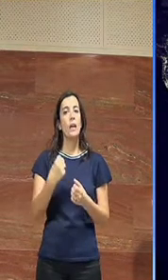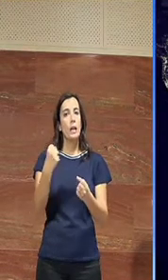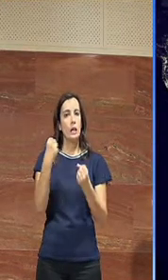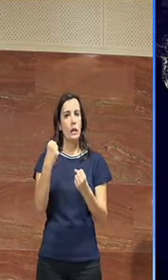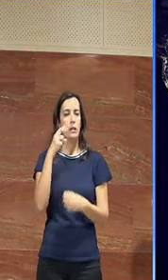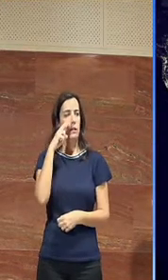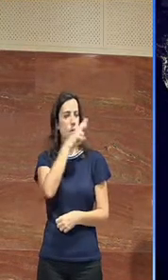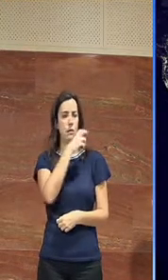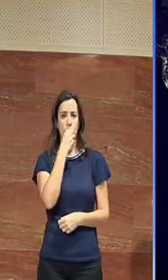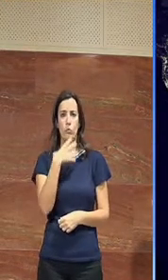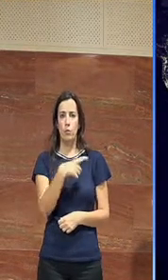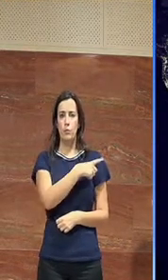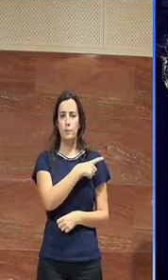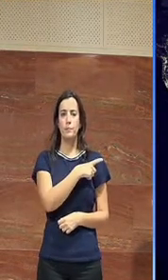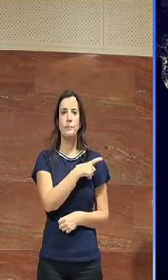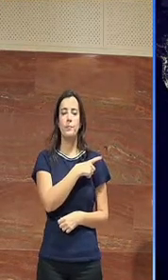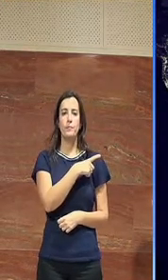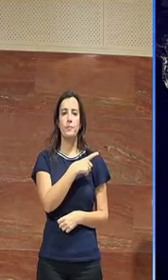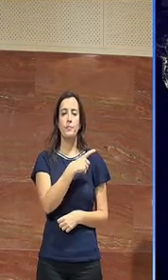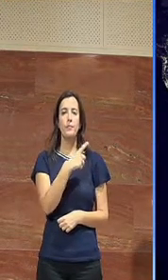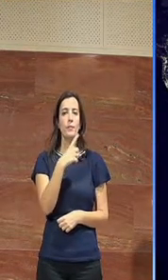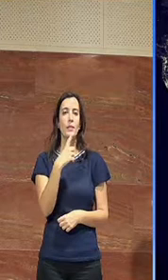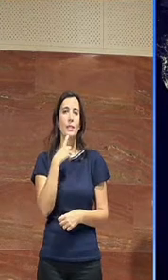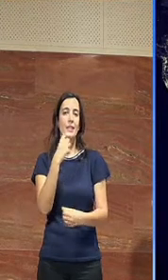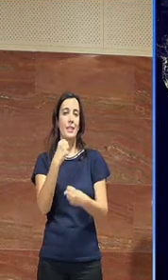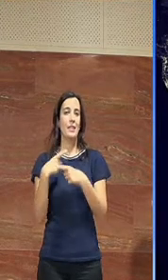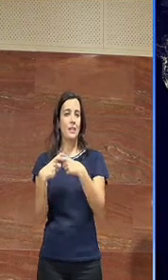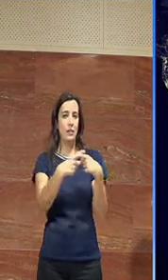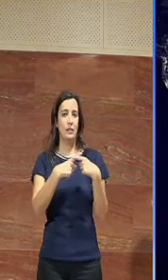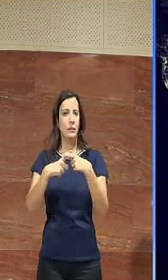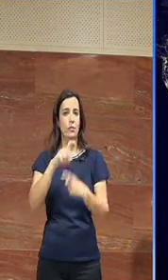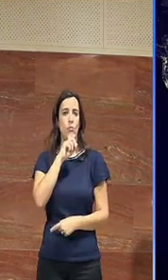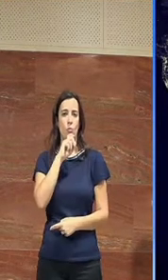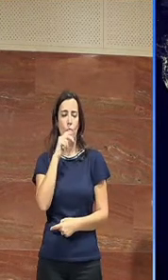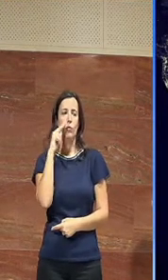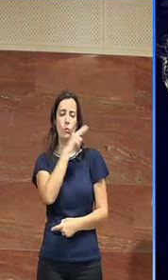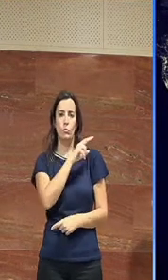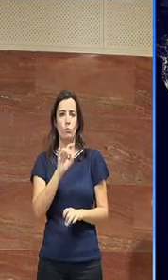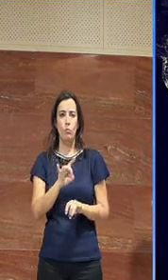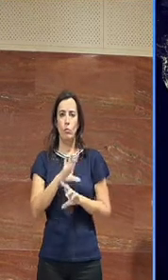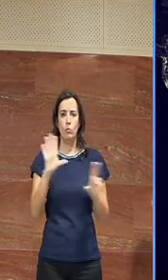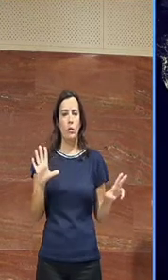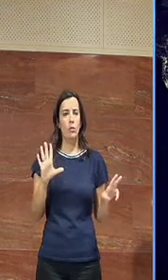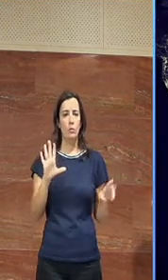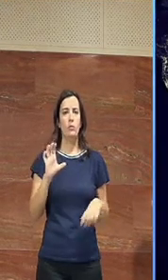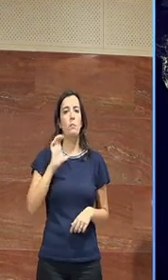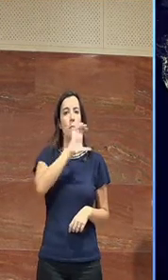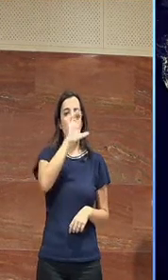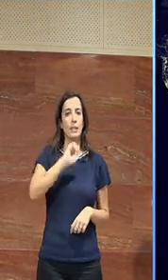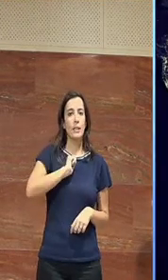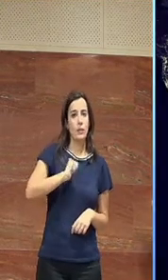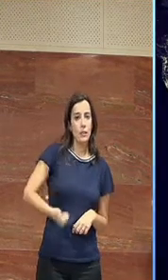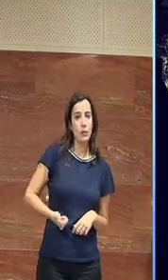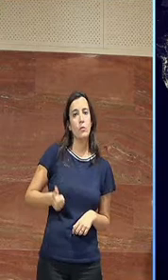bien el reparto energético, ¿no? Aquí se ve muy claramente la diferencia entre los países ricos y los